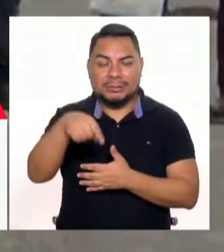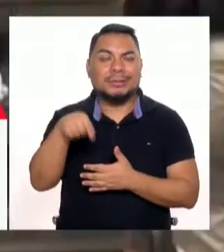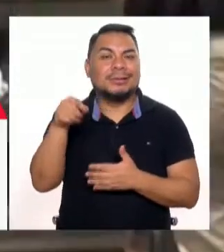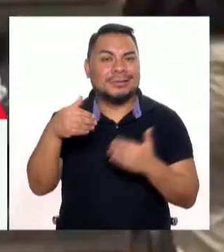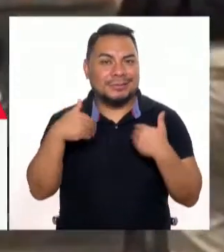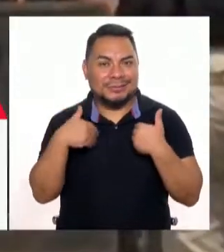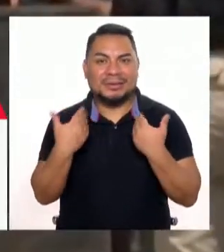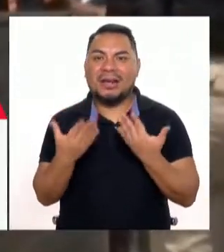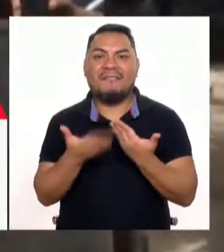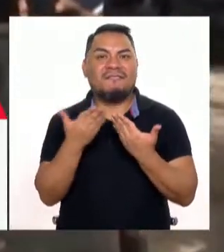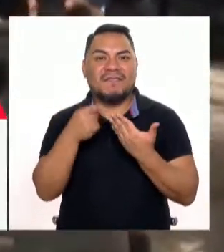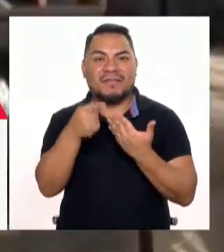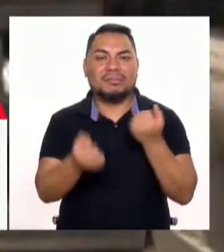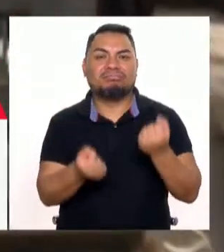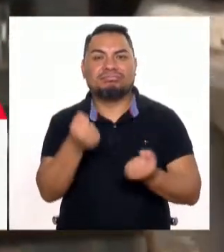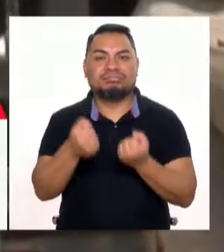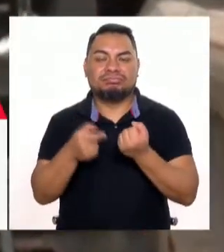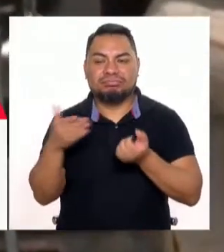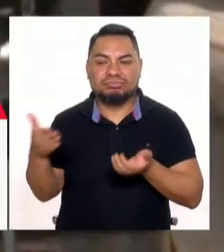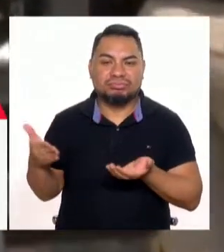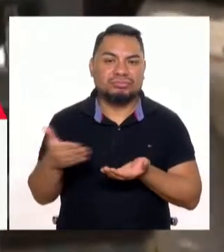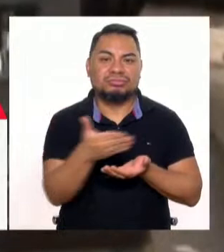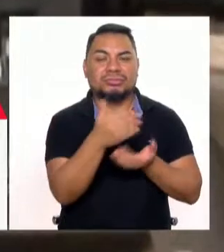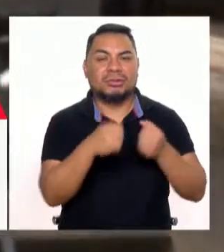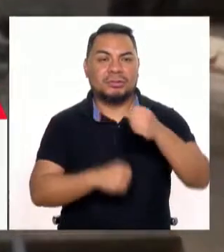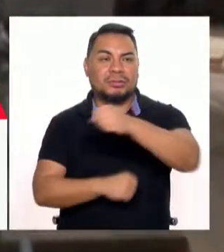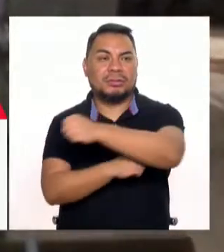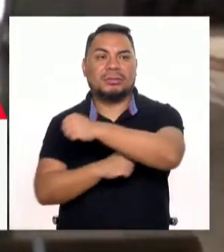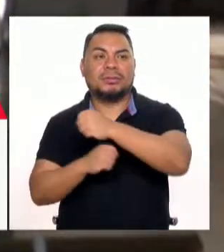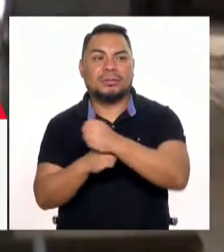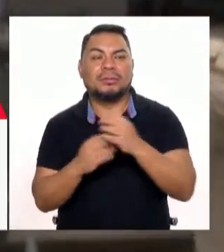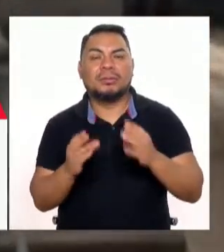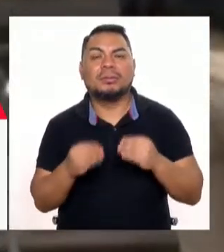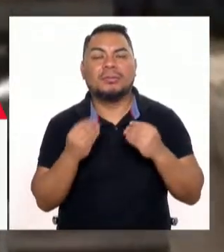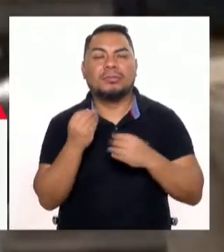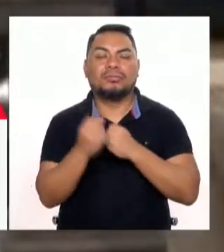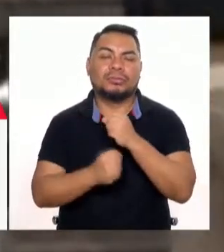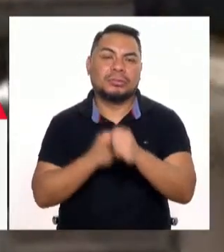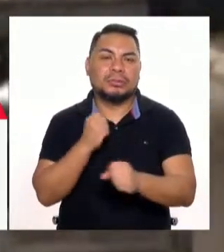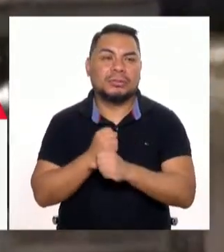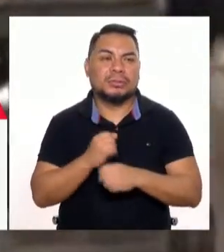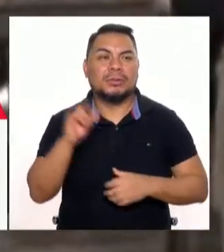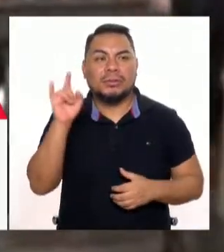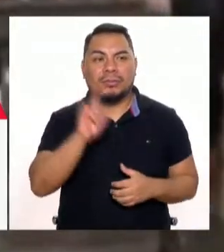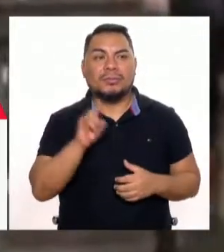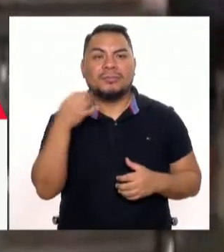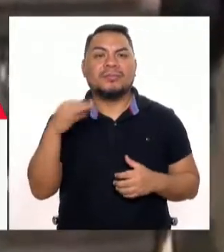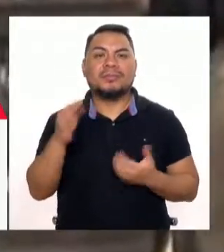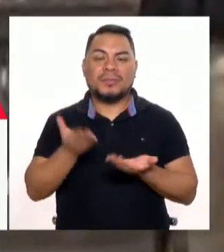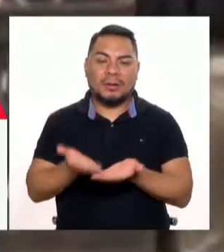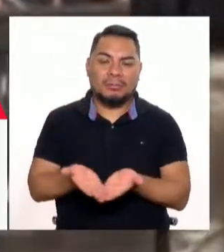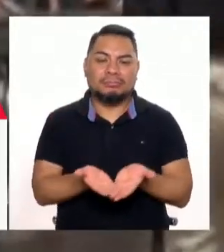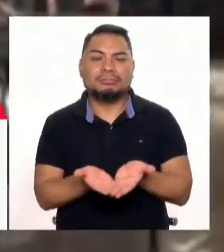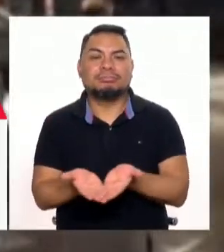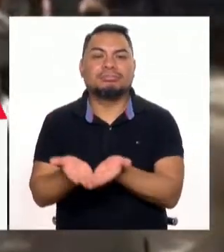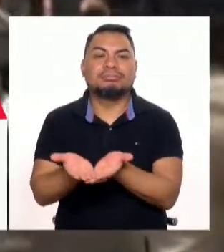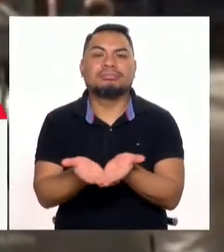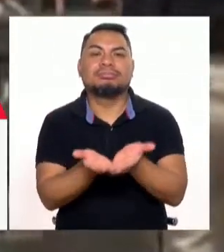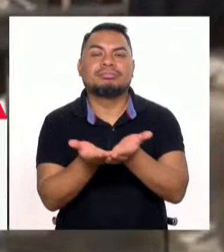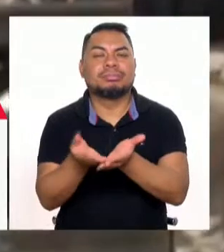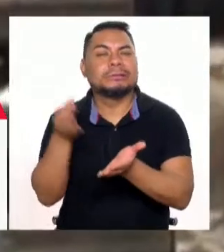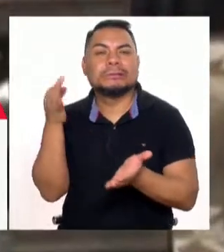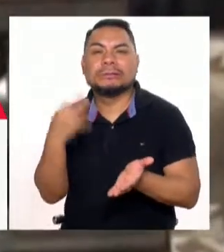transitar por este puente porque hace muchísimos años hemos usado la balsa cautiva donde quizás